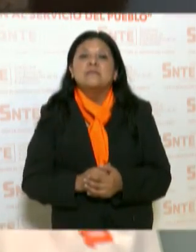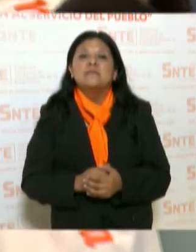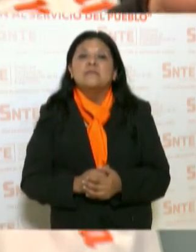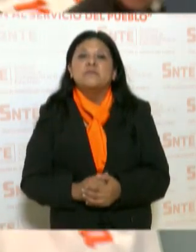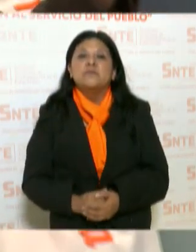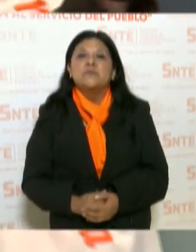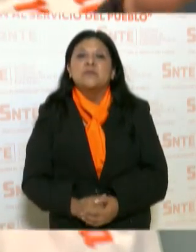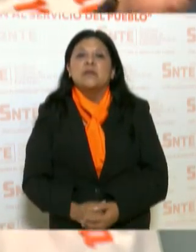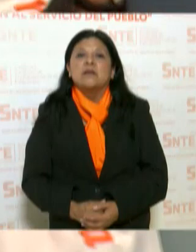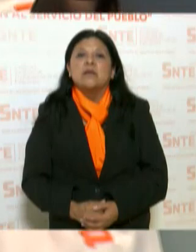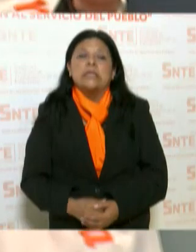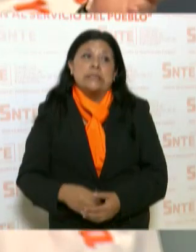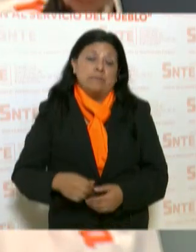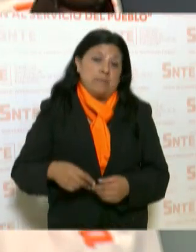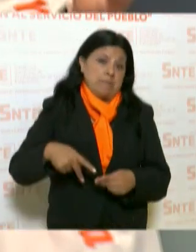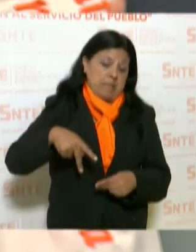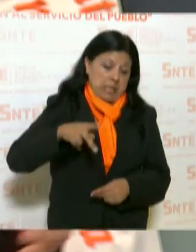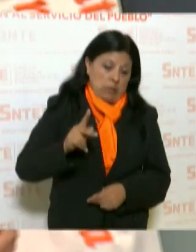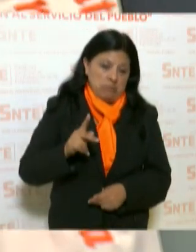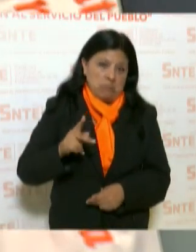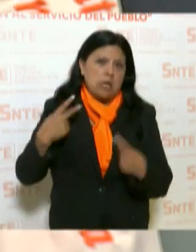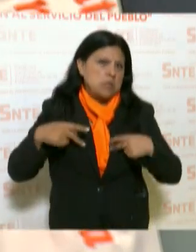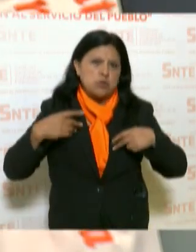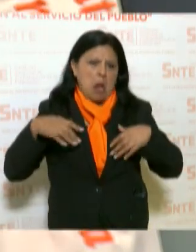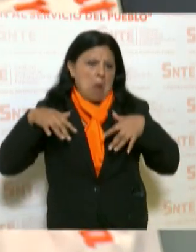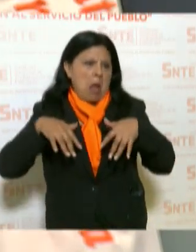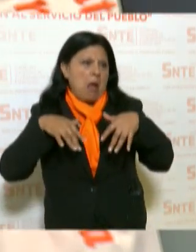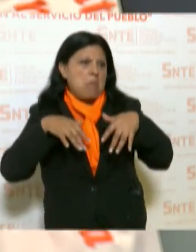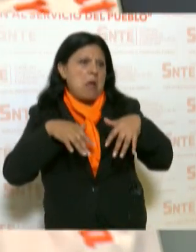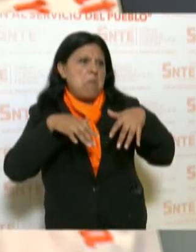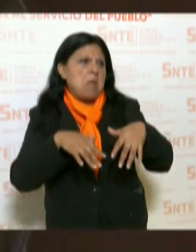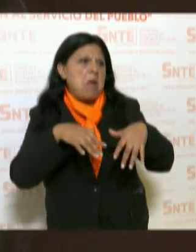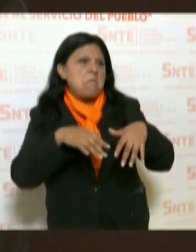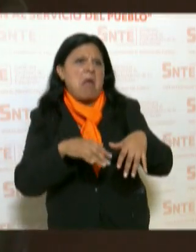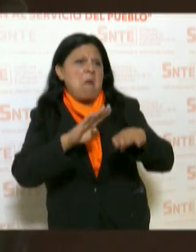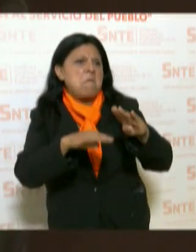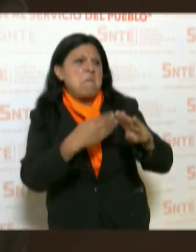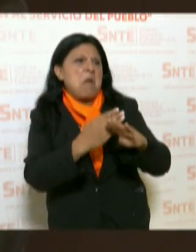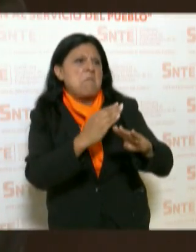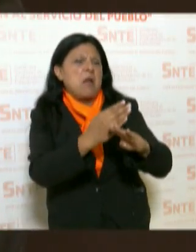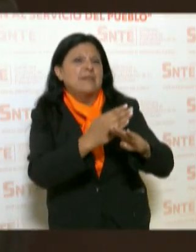a pesar de las protestas de los conservadores,